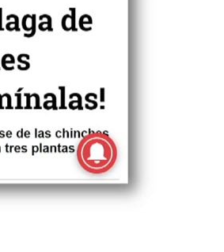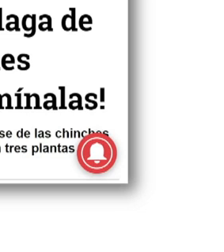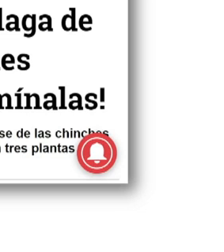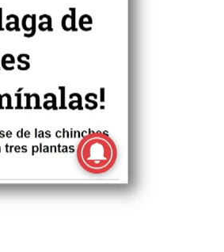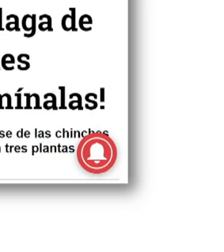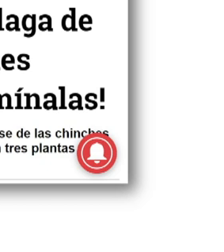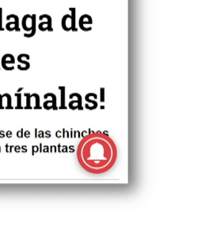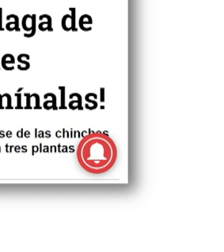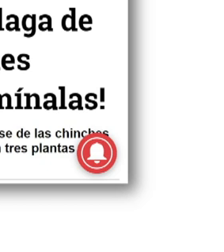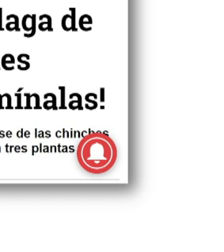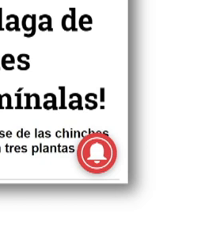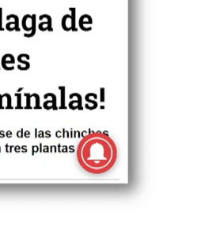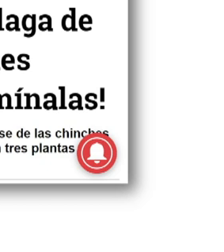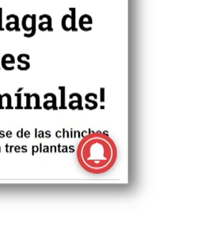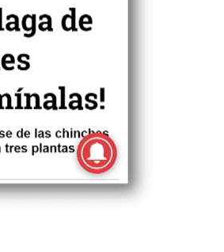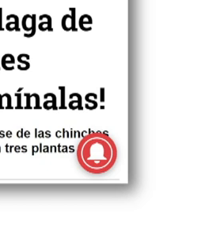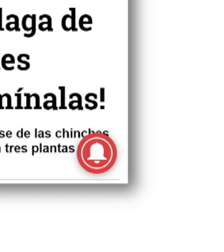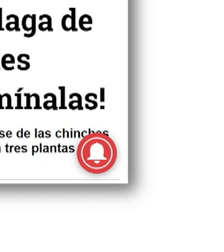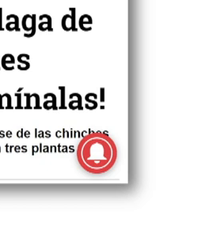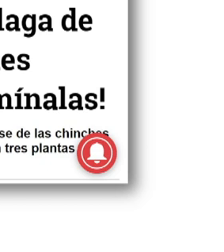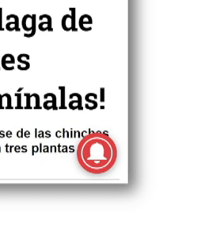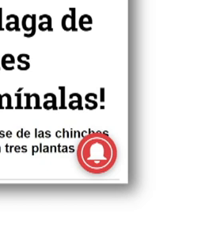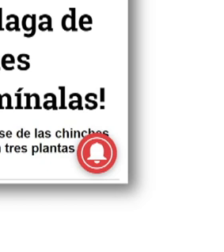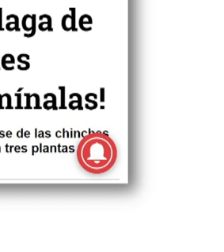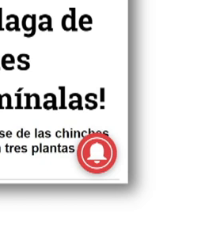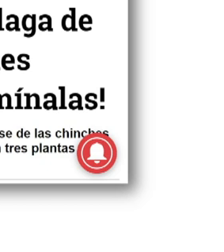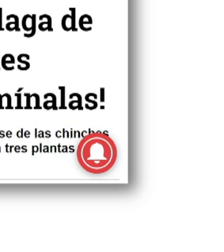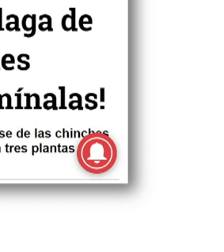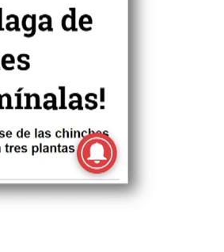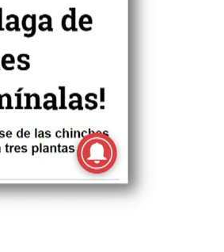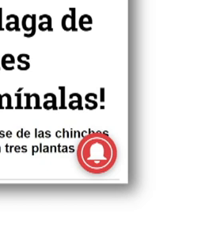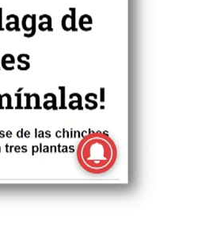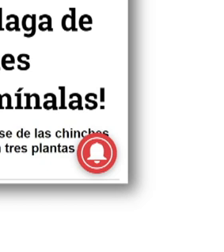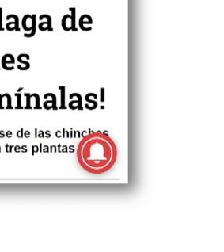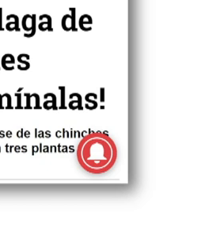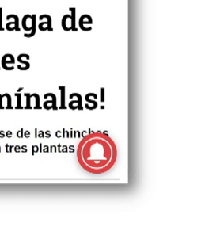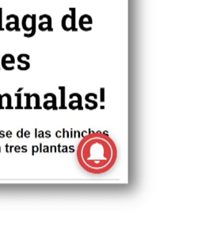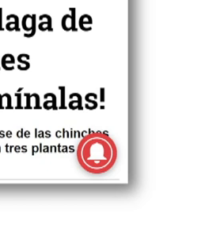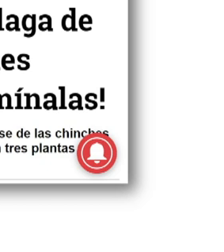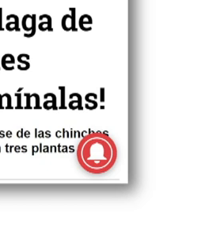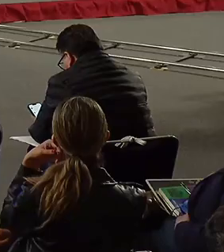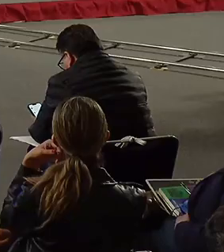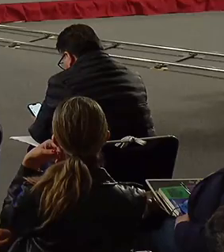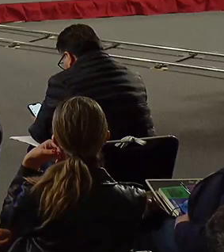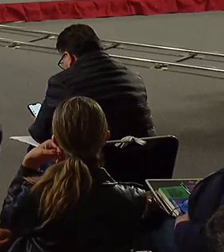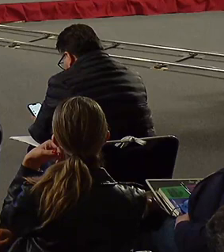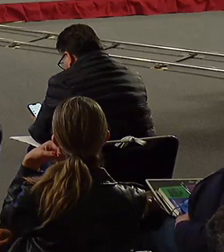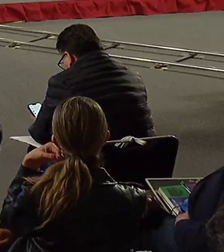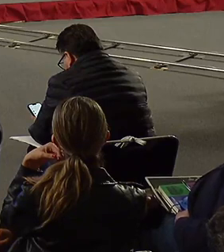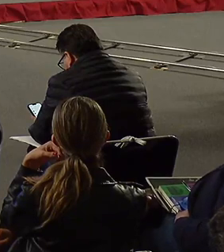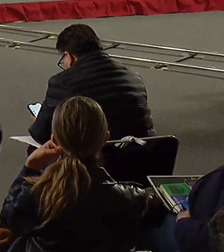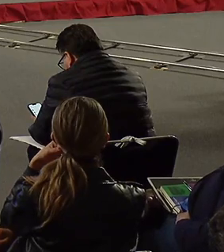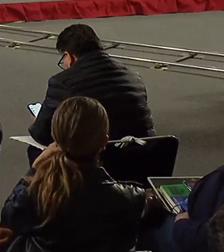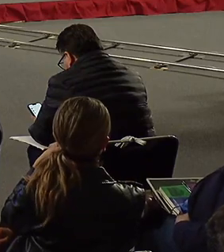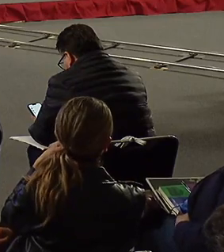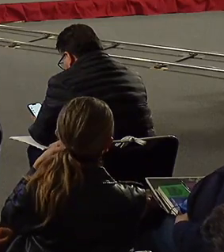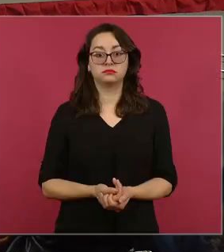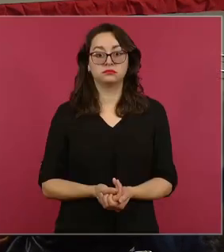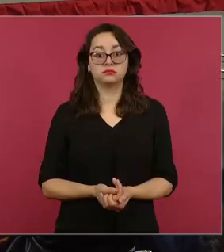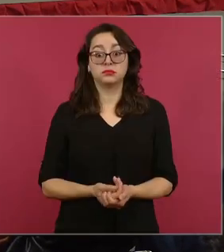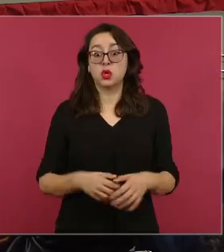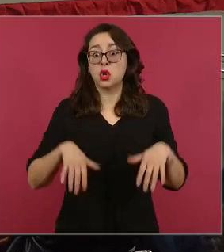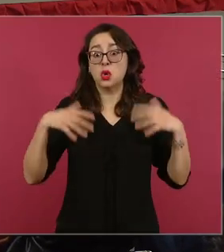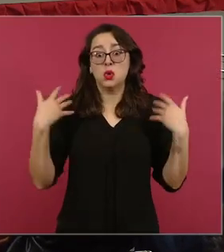lo cual es falso. Y bueno, nadie las ha visto hasta ahora. ¿O ustedes sí? Se habla de plagas